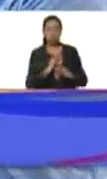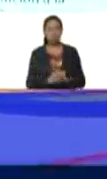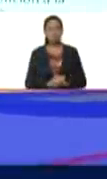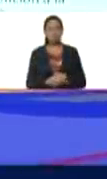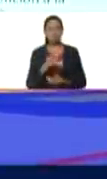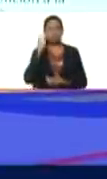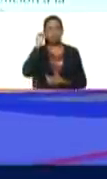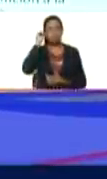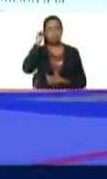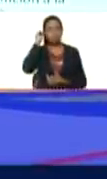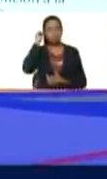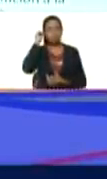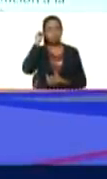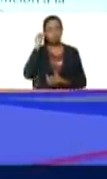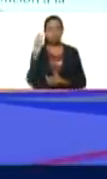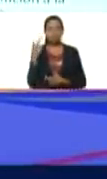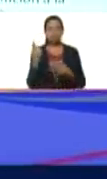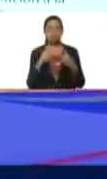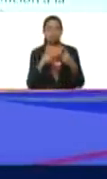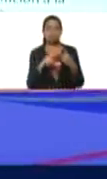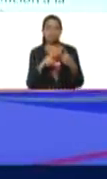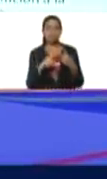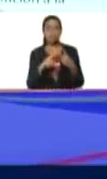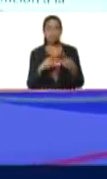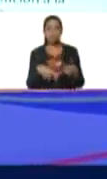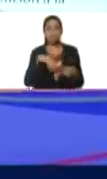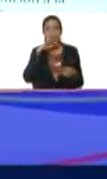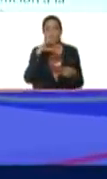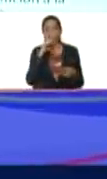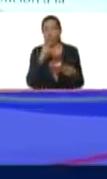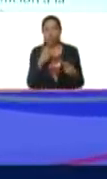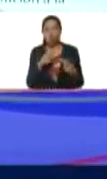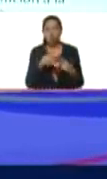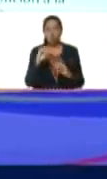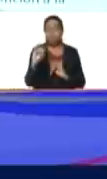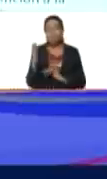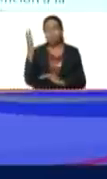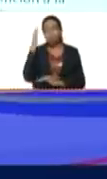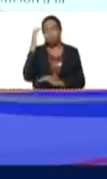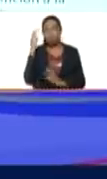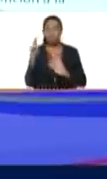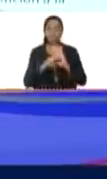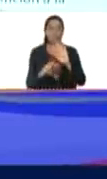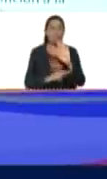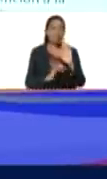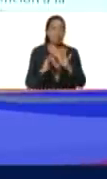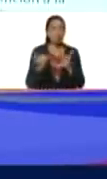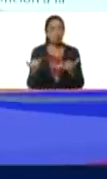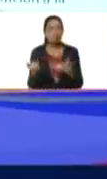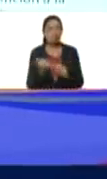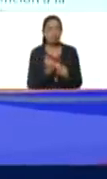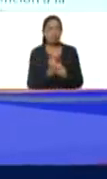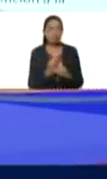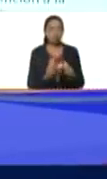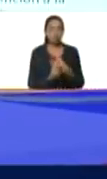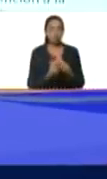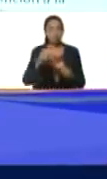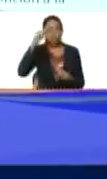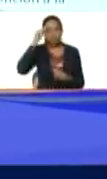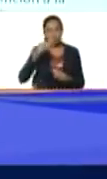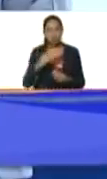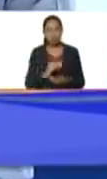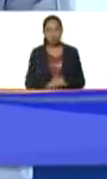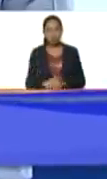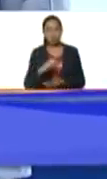La segunda tarea, como es insuficiente, y usted nos ha dado esa instrucción, ya lo estamos trabajando con la milicia, tenemos